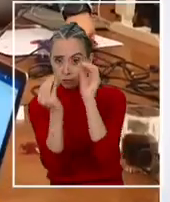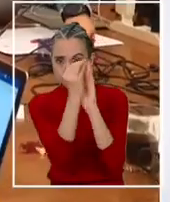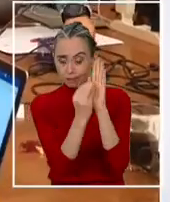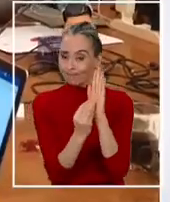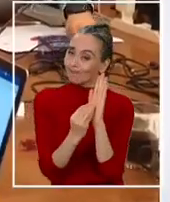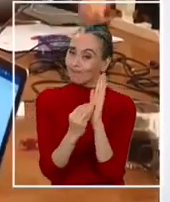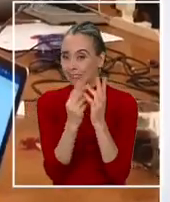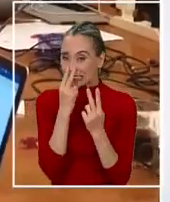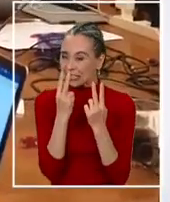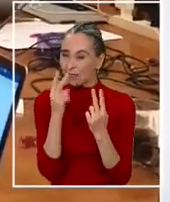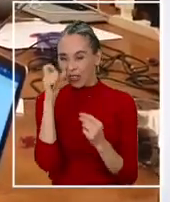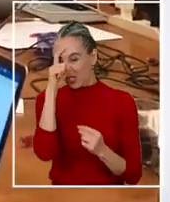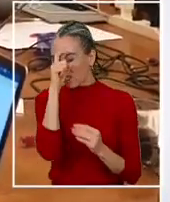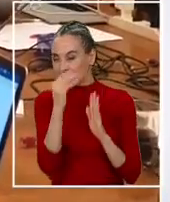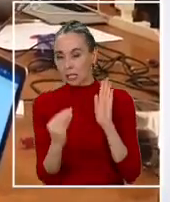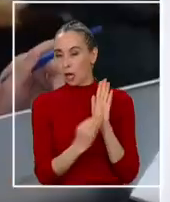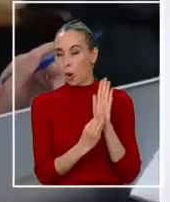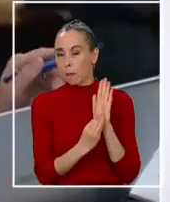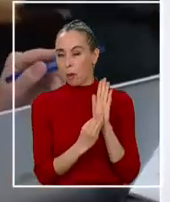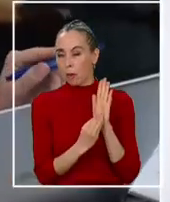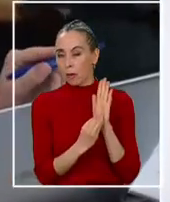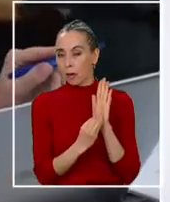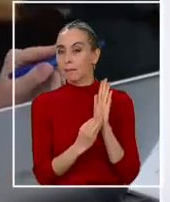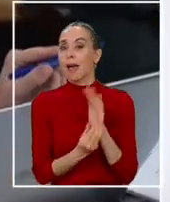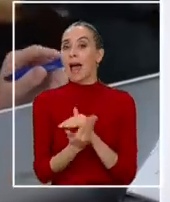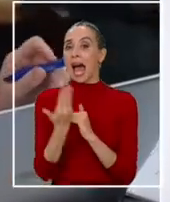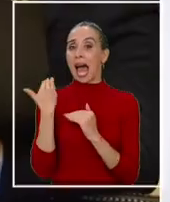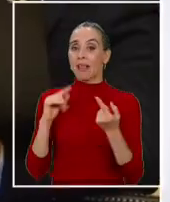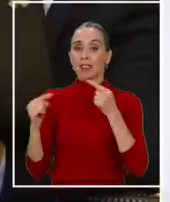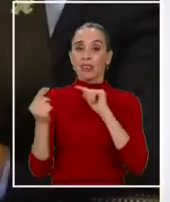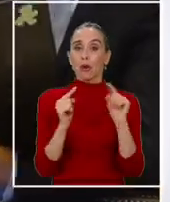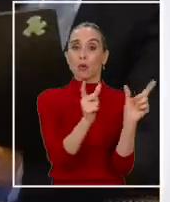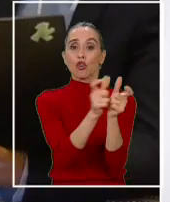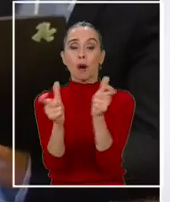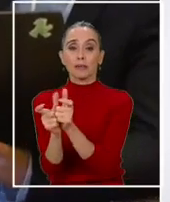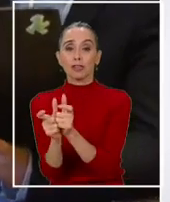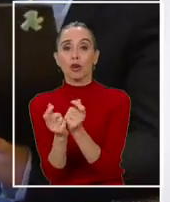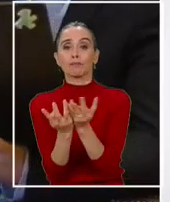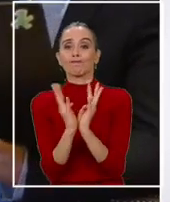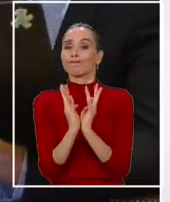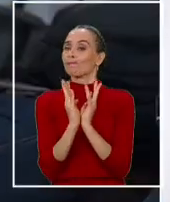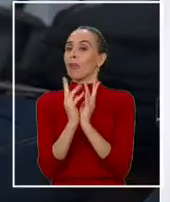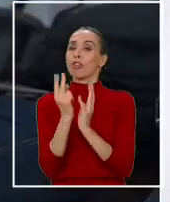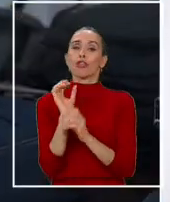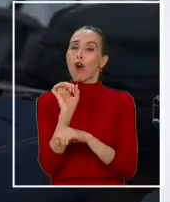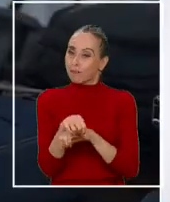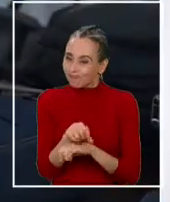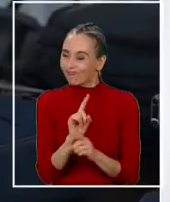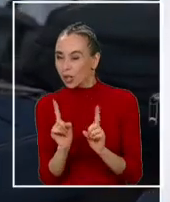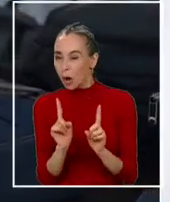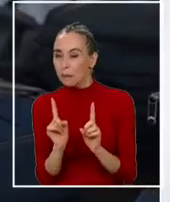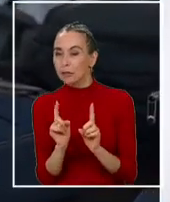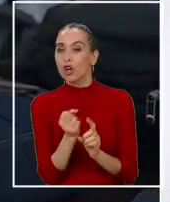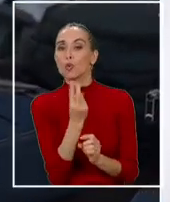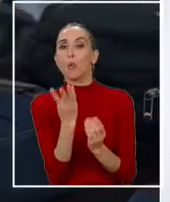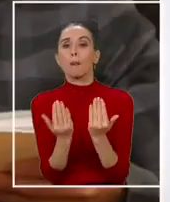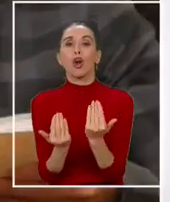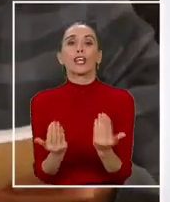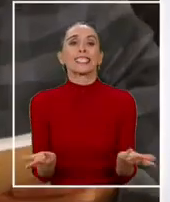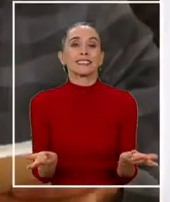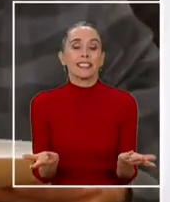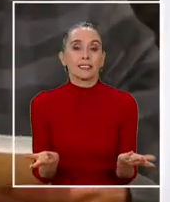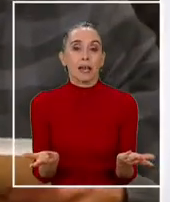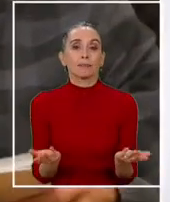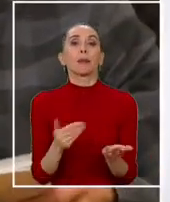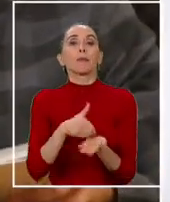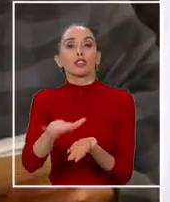es que eso se ve bastante complejo porque cuando fue discutido no logró convencer a los comisionados necesarios Cómo y cuándo